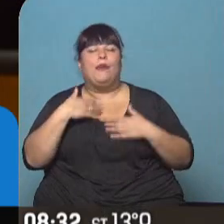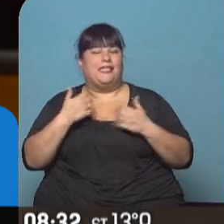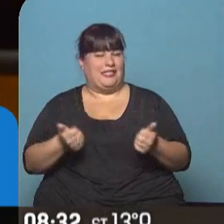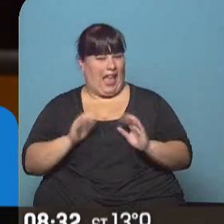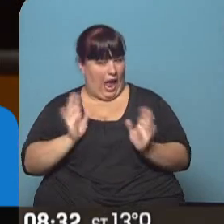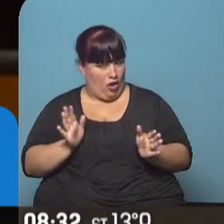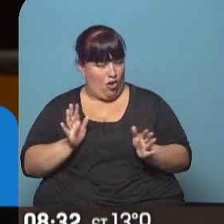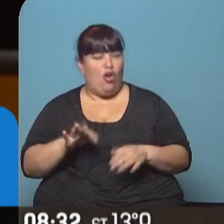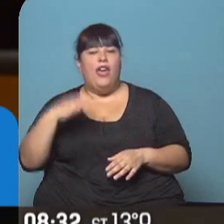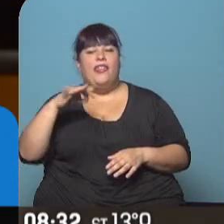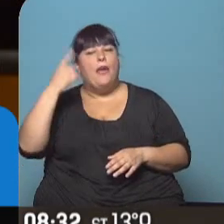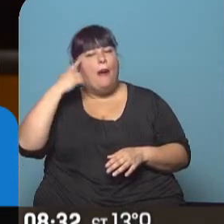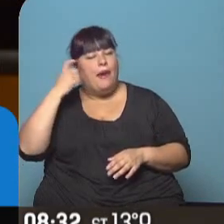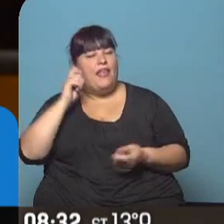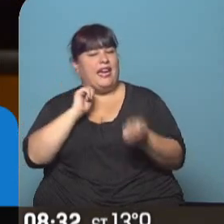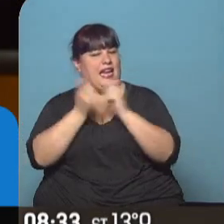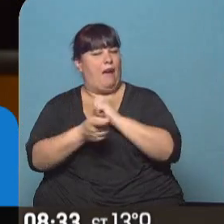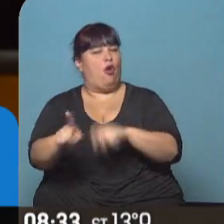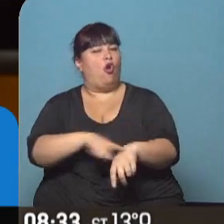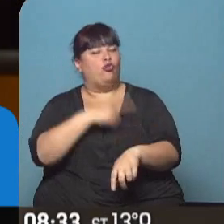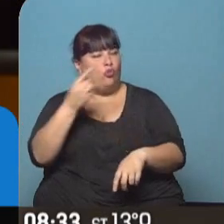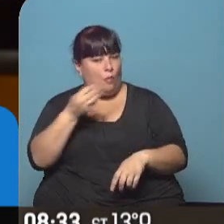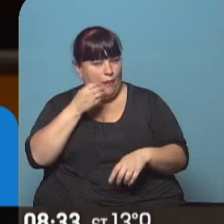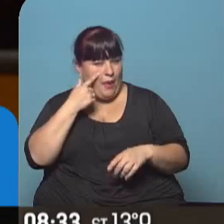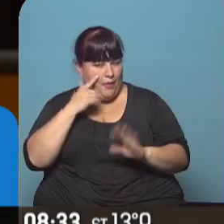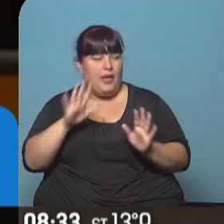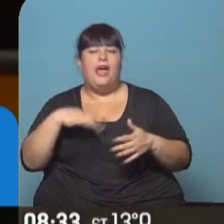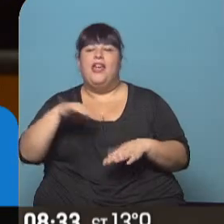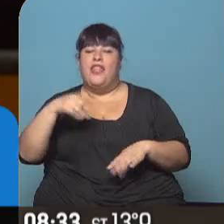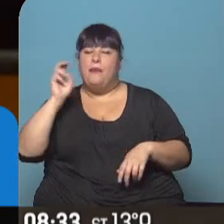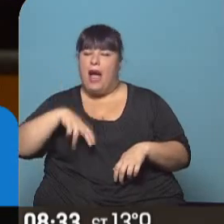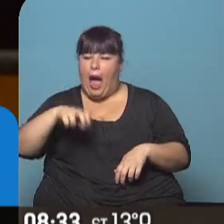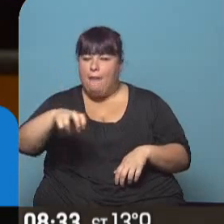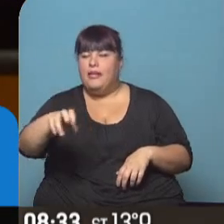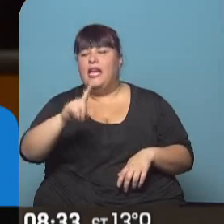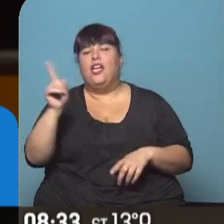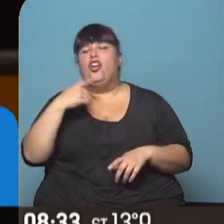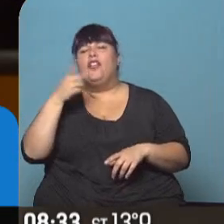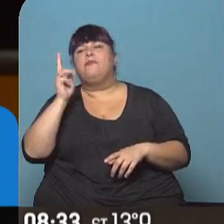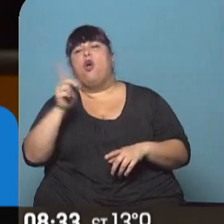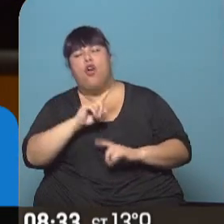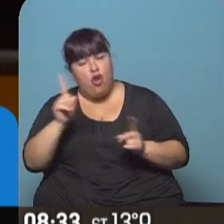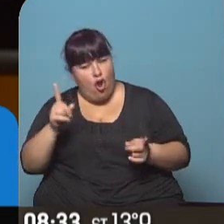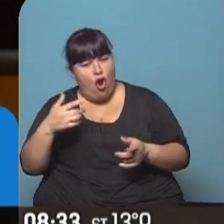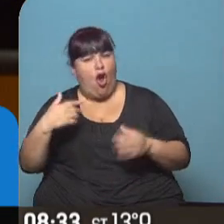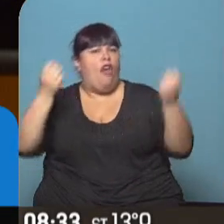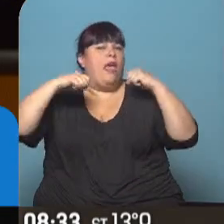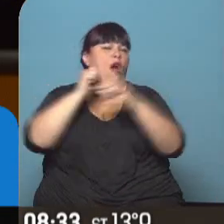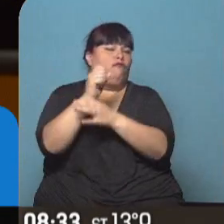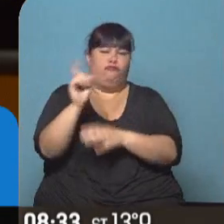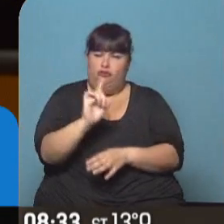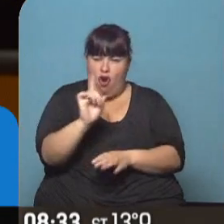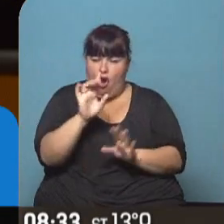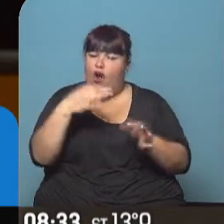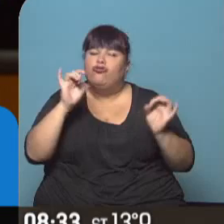sano, ¿sí? Tenemos que aprender a cambiar nuestros estilos de vida, salir a hacer caminatas. Nadie le pide a nadie que sea un deportista de alto